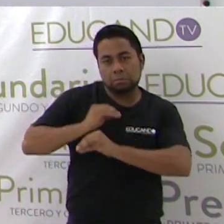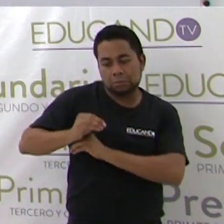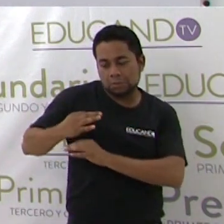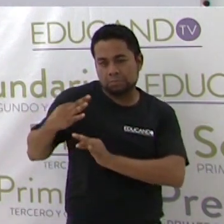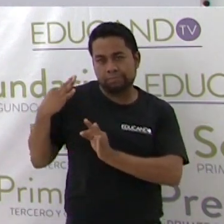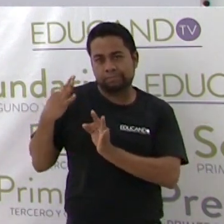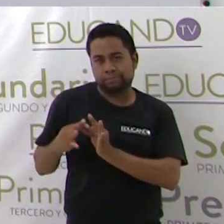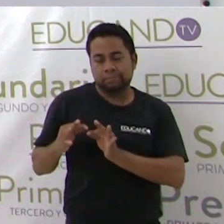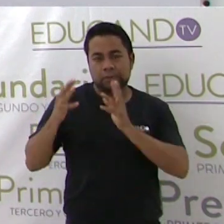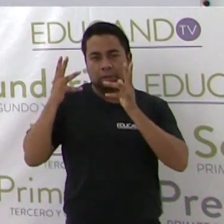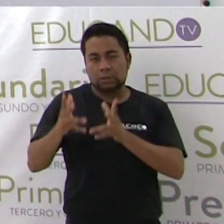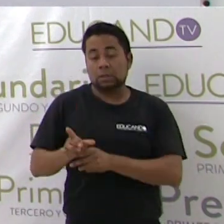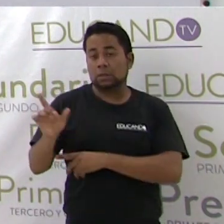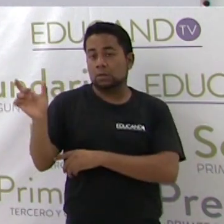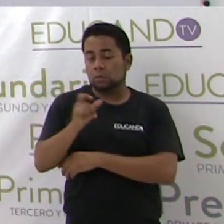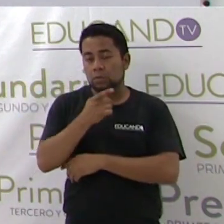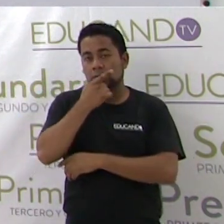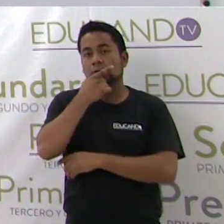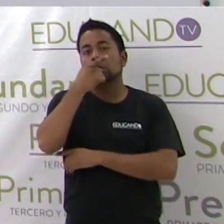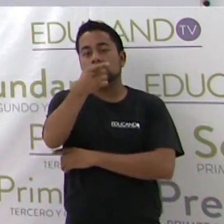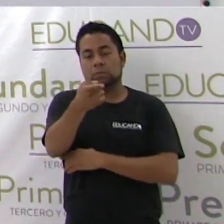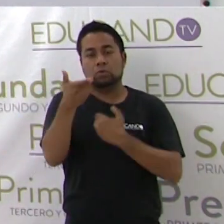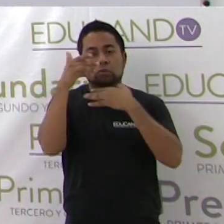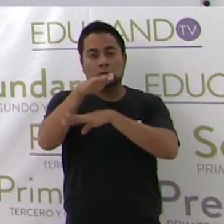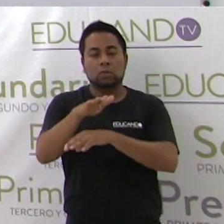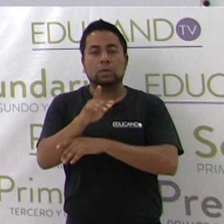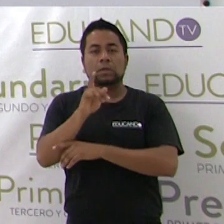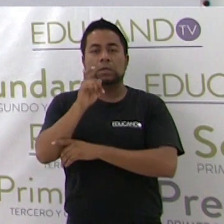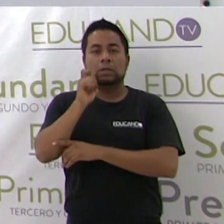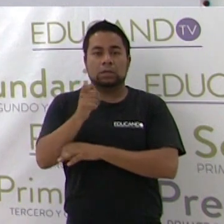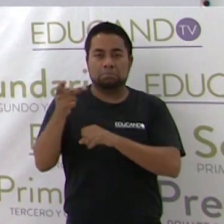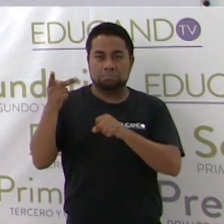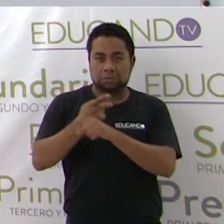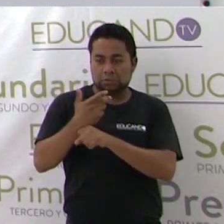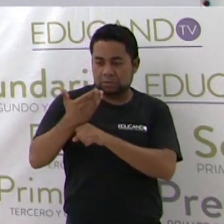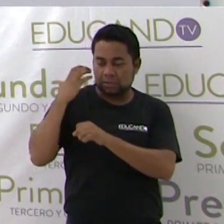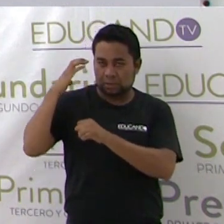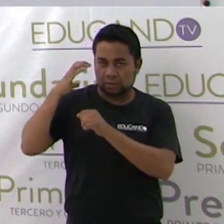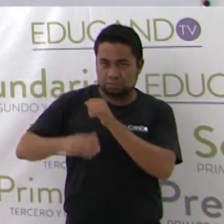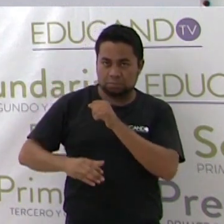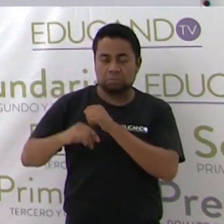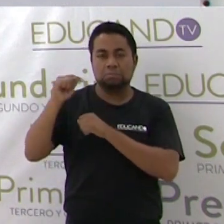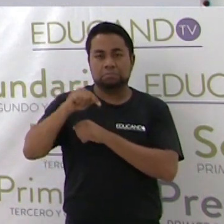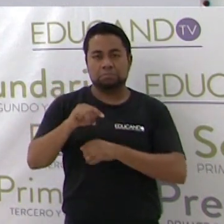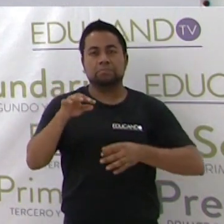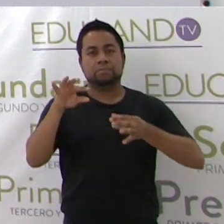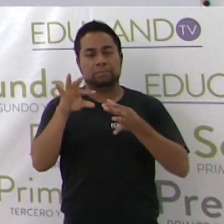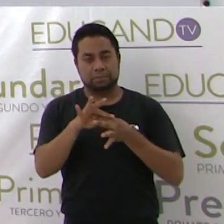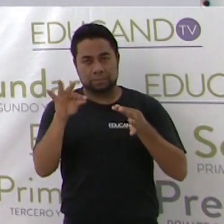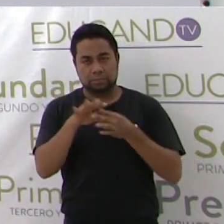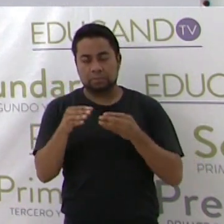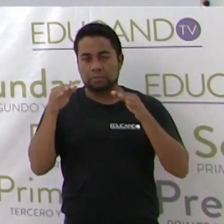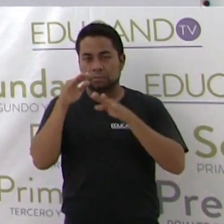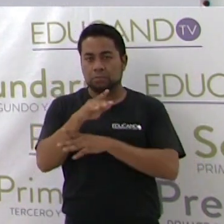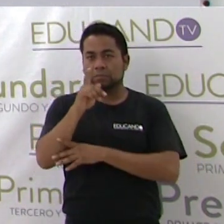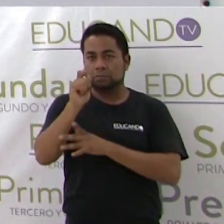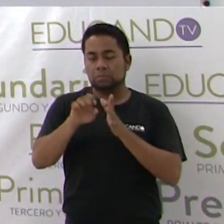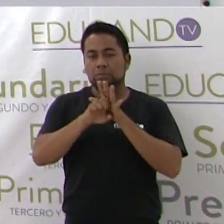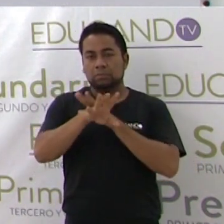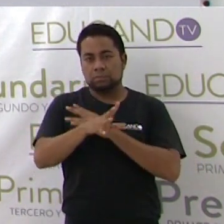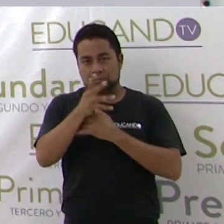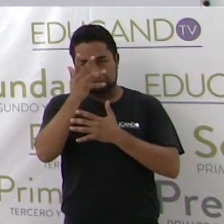terminadas. Cuando hablamos de lo que se consideran terminadas, nos estamos refiriendo a que la